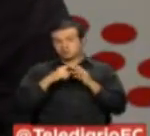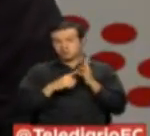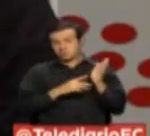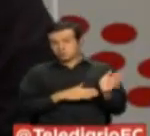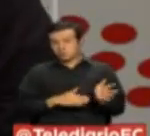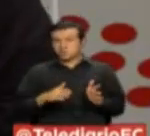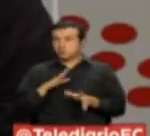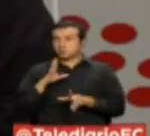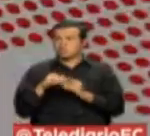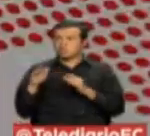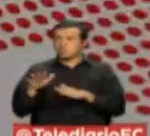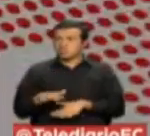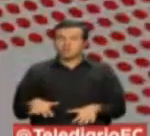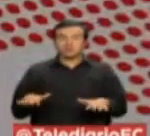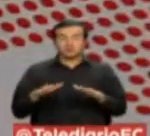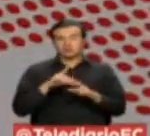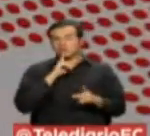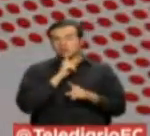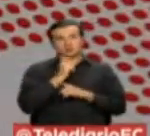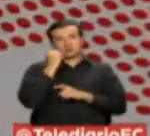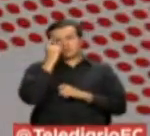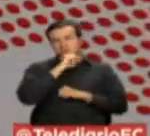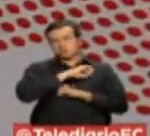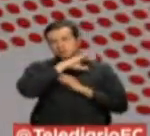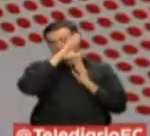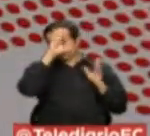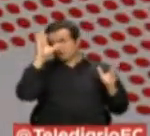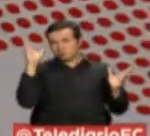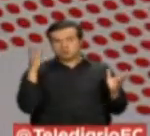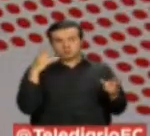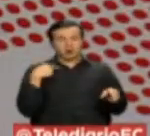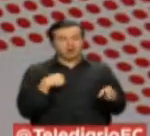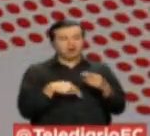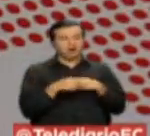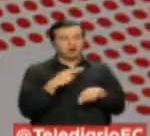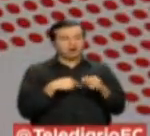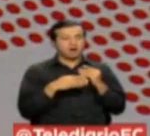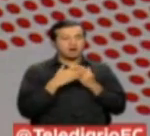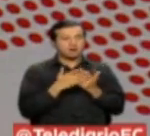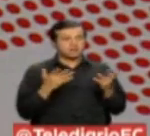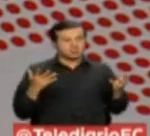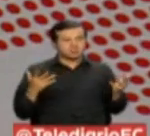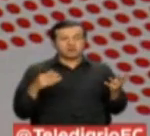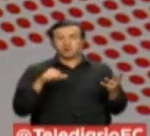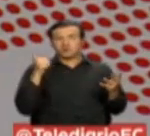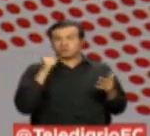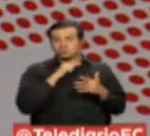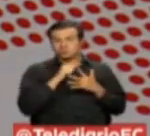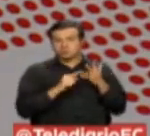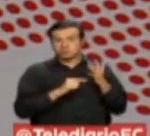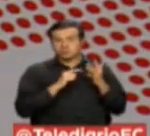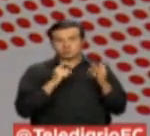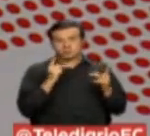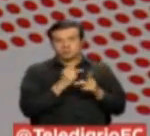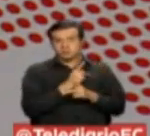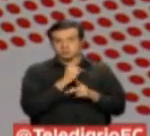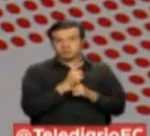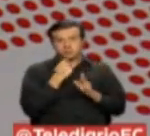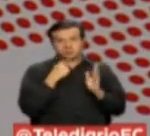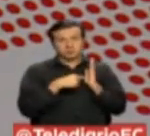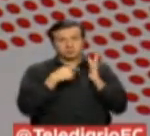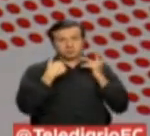de nuestras fronteras. Claro, es que el lavado de dinero es un delito que se nutre de otros delitos intermedios.